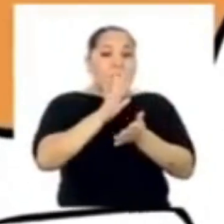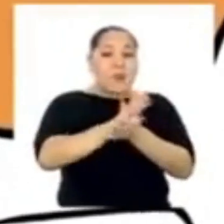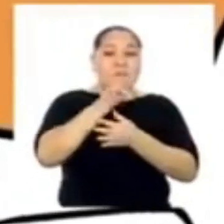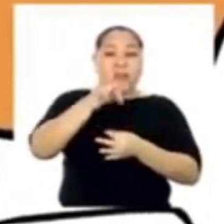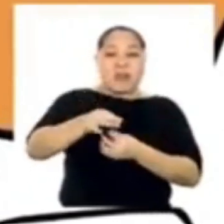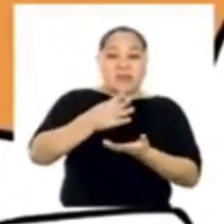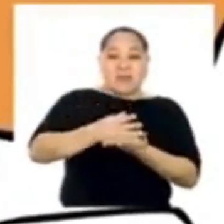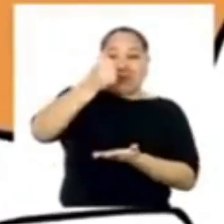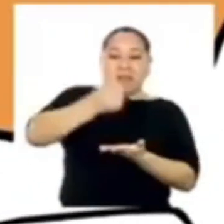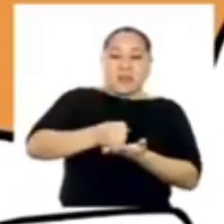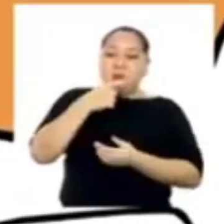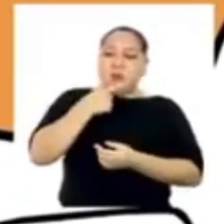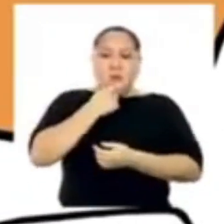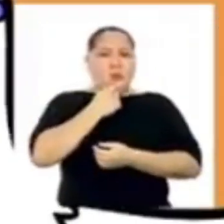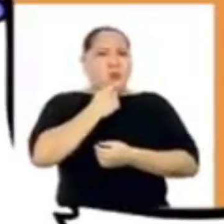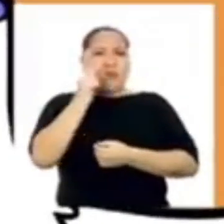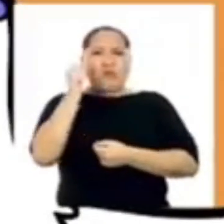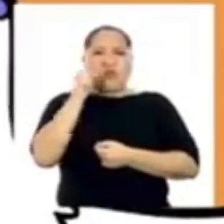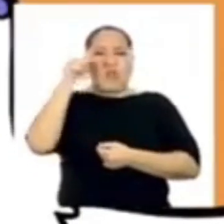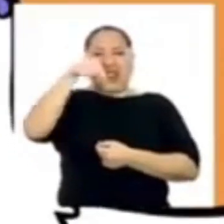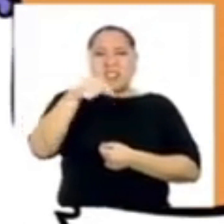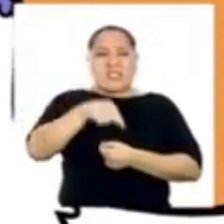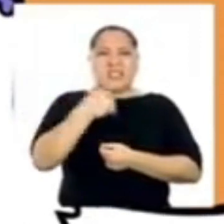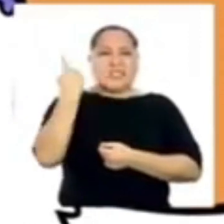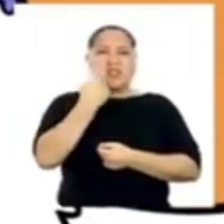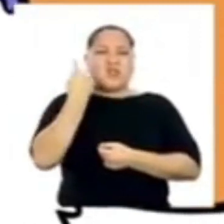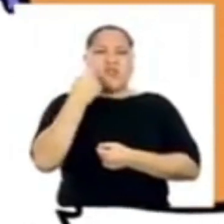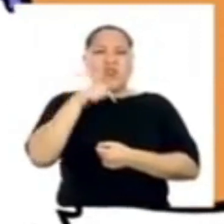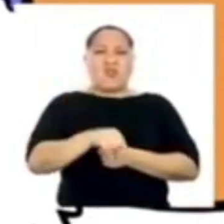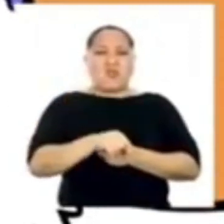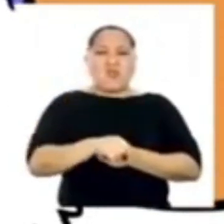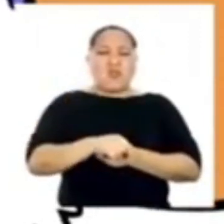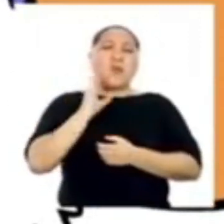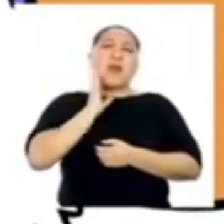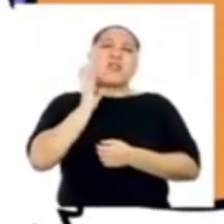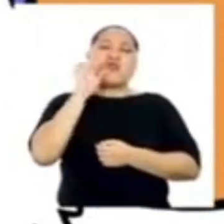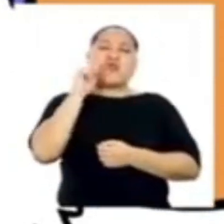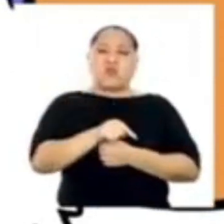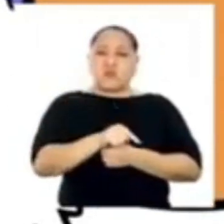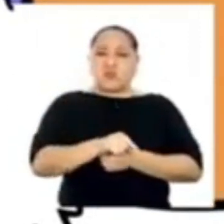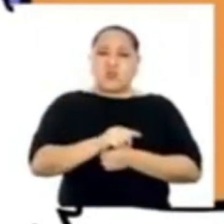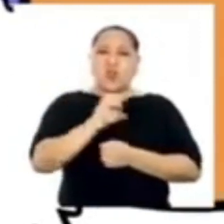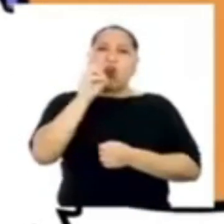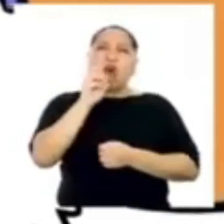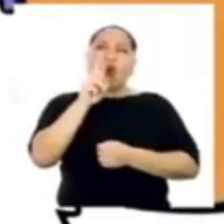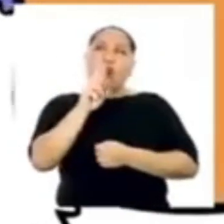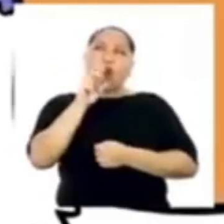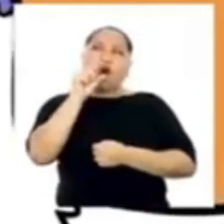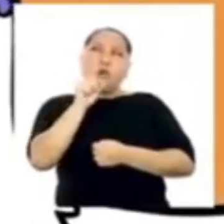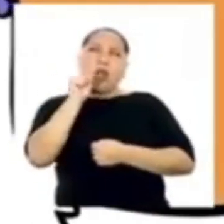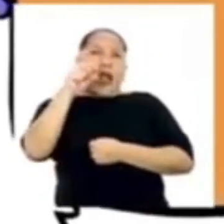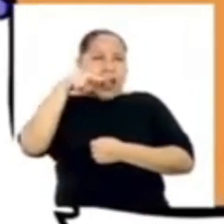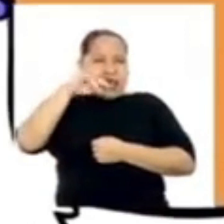Sammy, hay papeles y plásticos. ¡Oh, no! En este tacho solo debería haber residuos